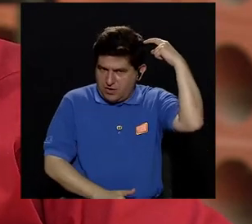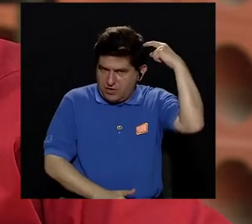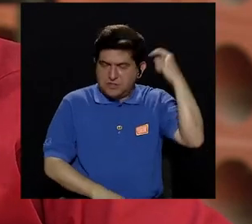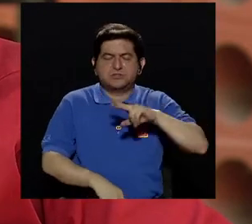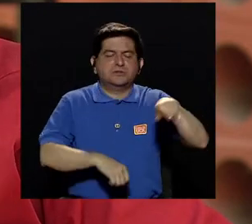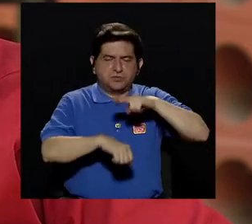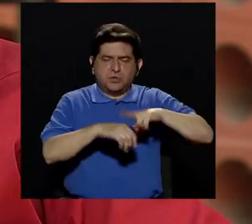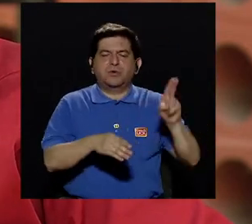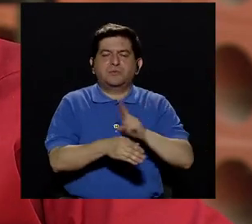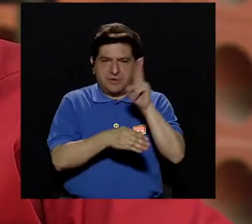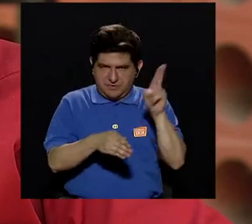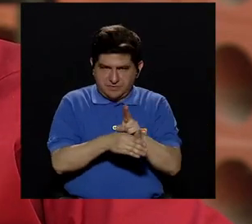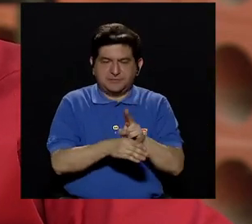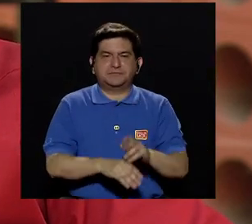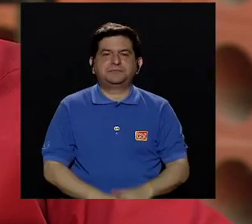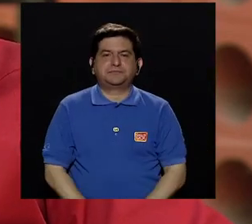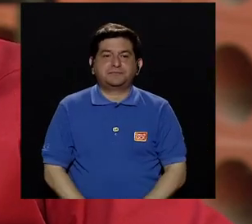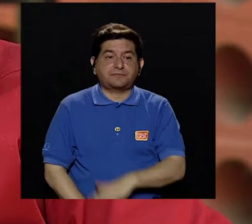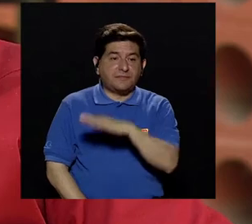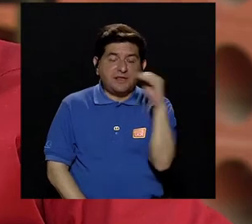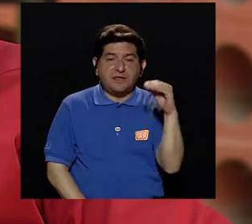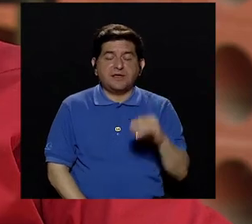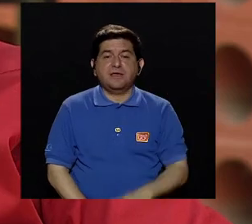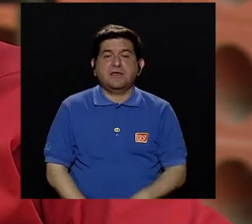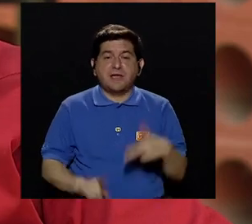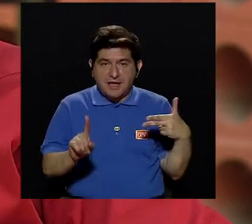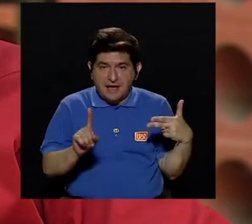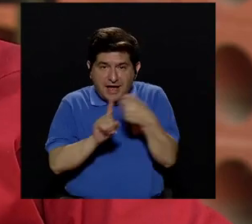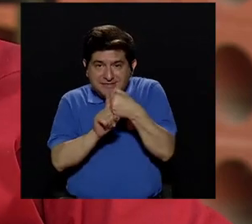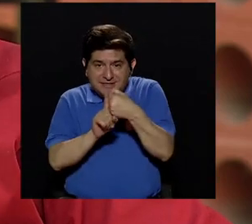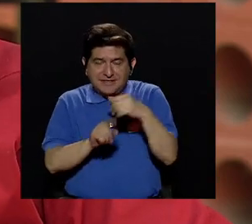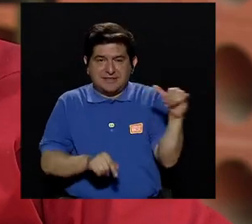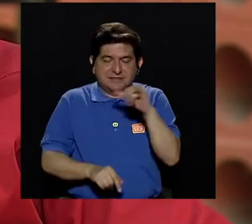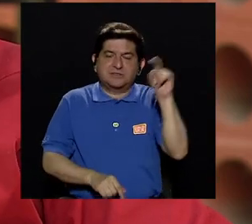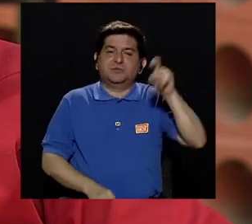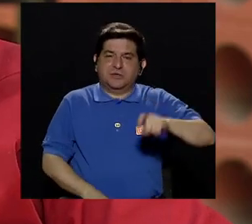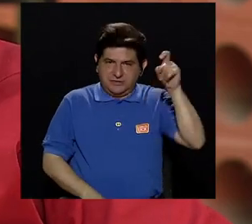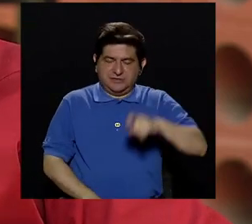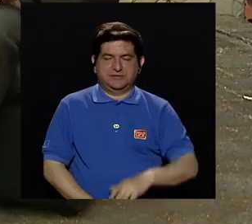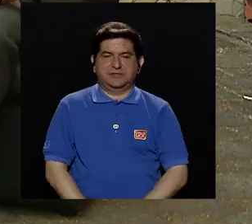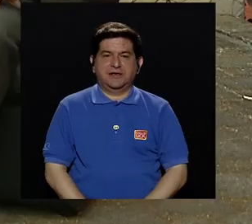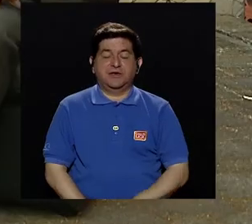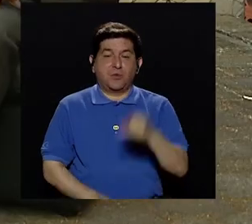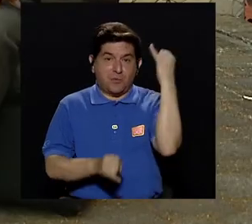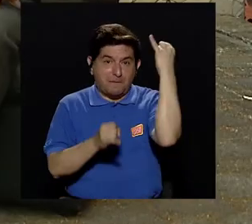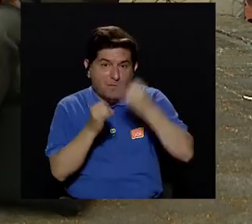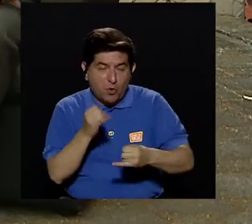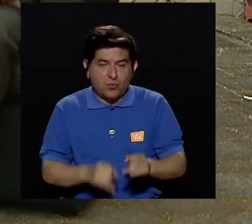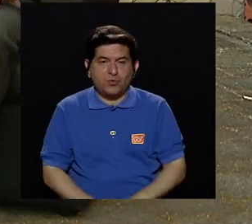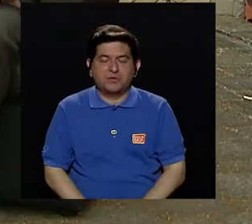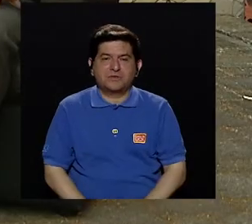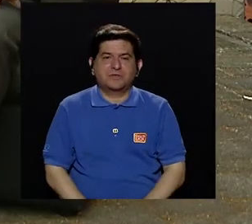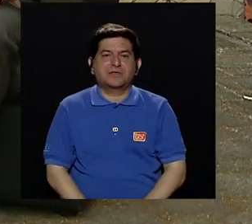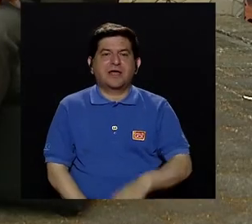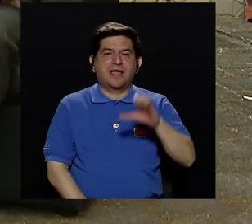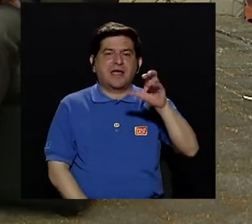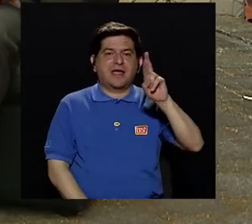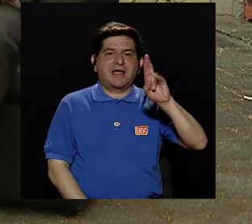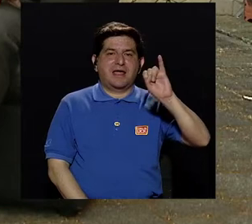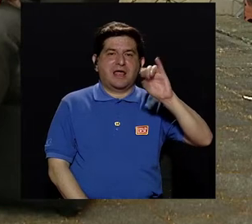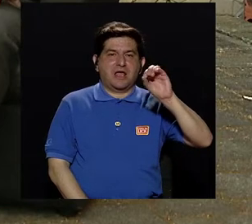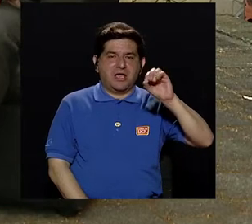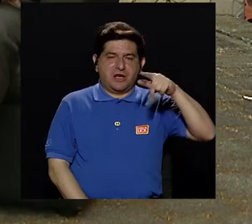cerebro, es muy utilizado el plasma, y en ciertos accidentes también, que se ocupa mucho. Y finalmente los